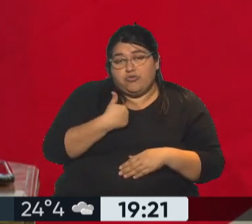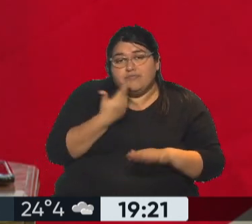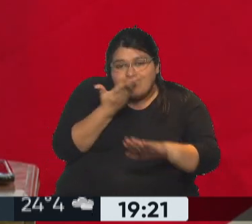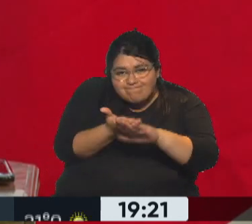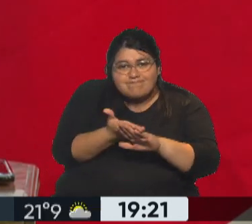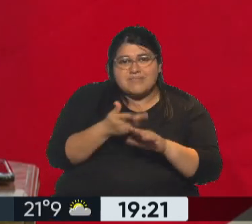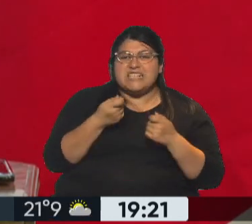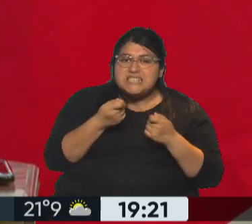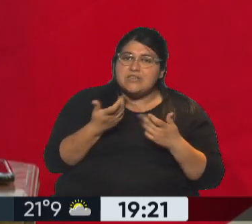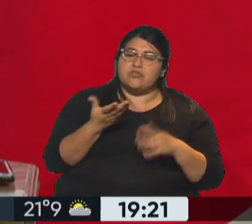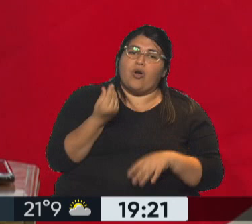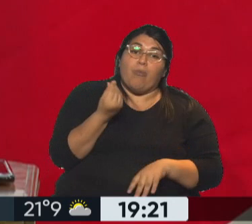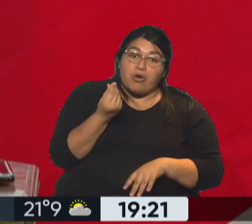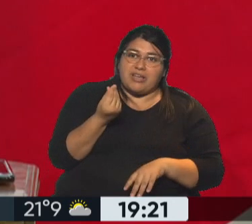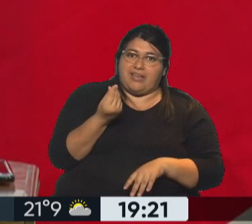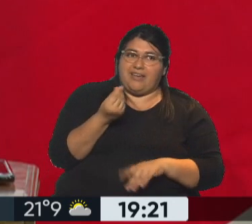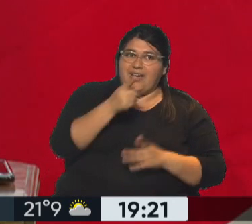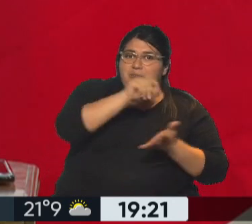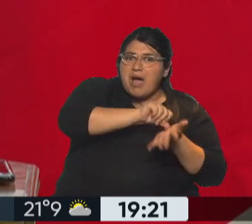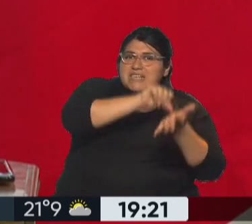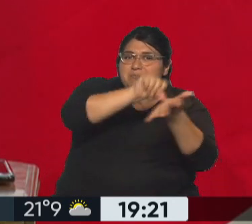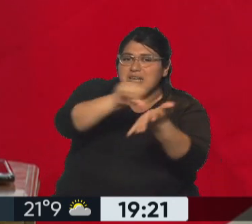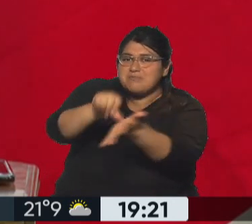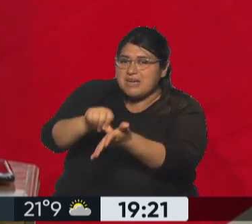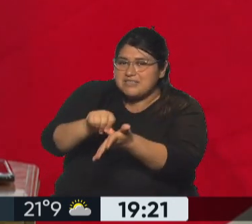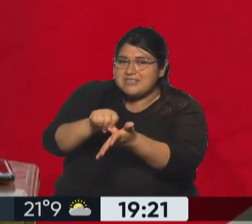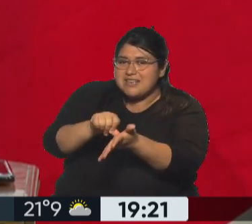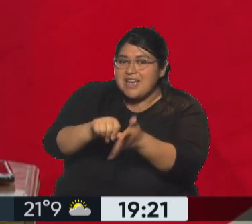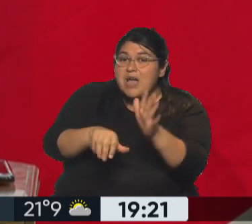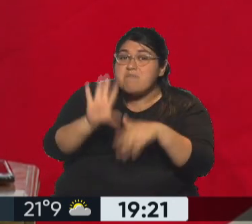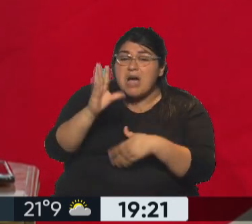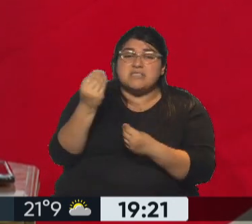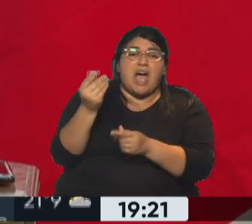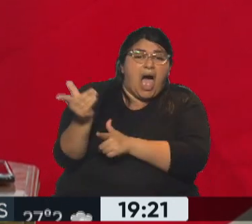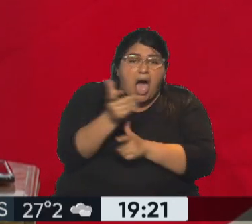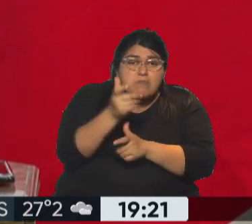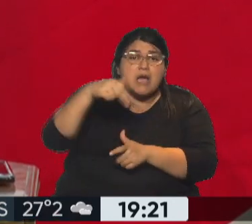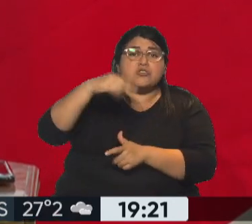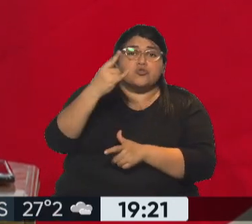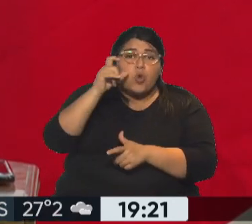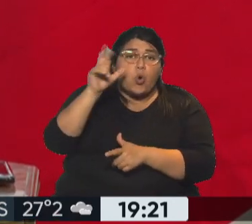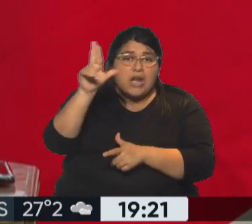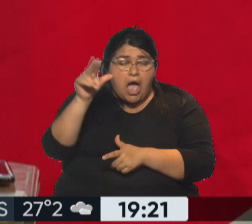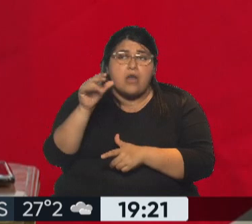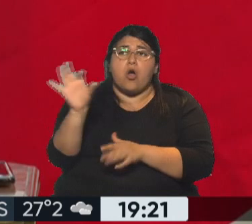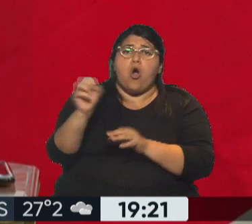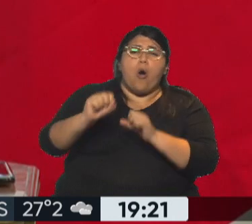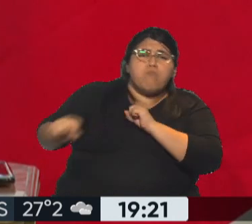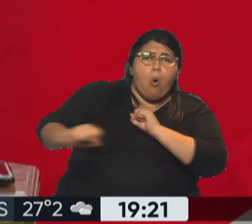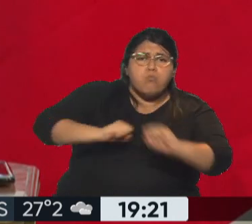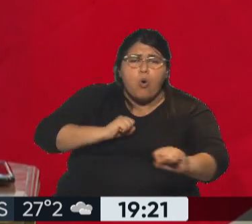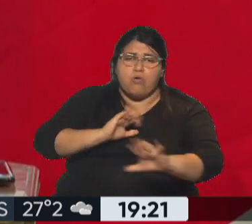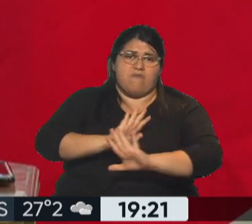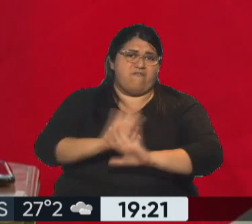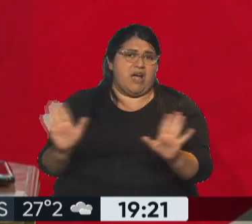porque todas las partes asuman un compromiso por no usar armas nucleares y por no bombardear centrales